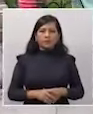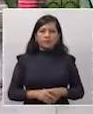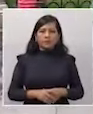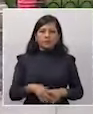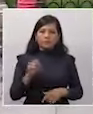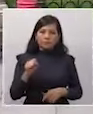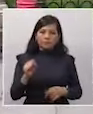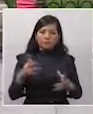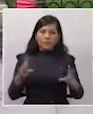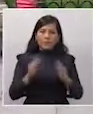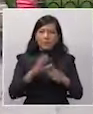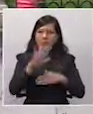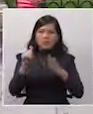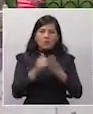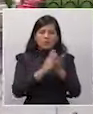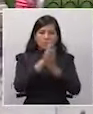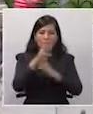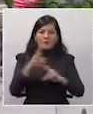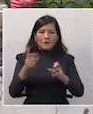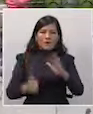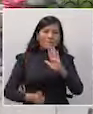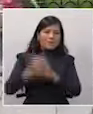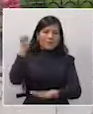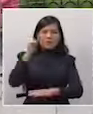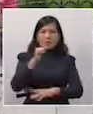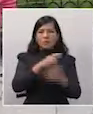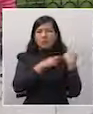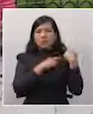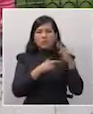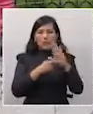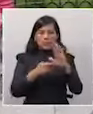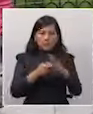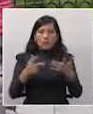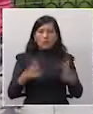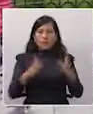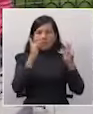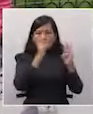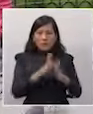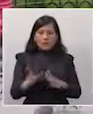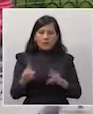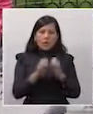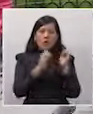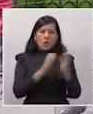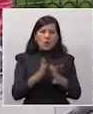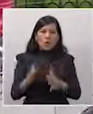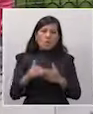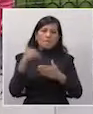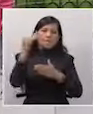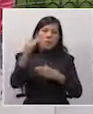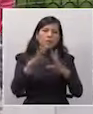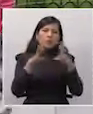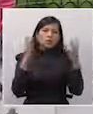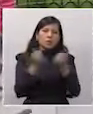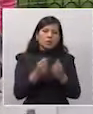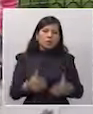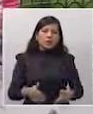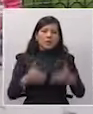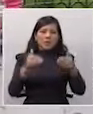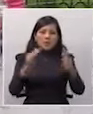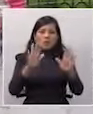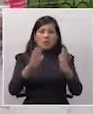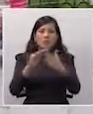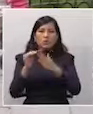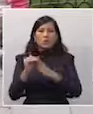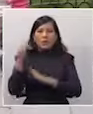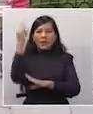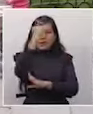El Pacto de Unidad, a través de sus máximos representantes, han ratificado la organización del próximo Congreso que se llevará adelante en la Ciudad del